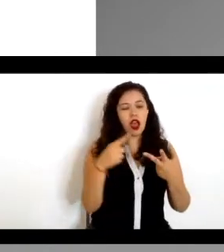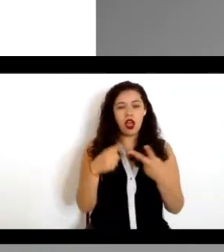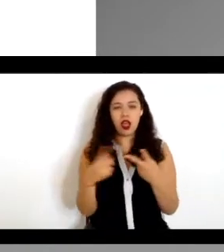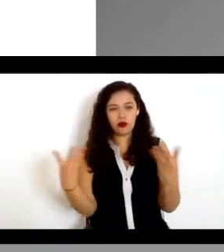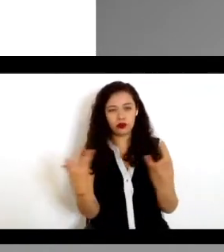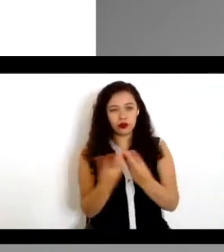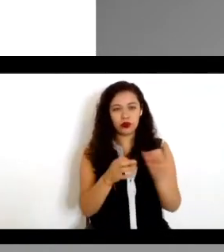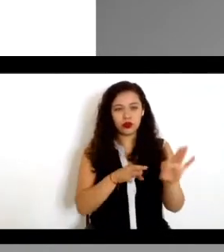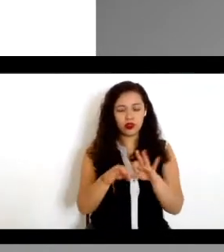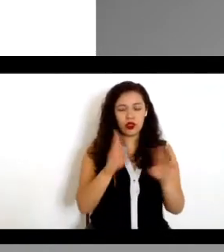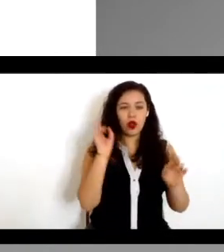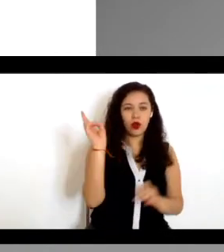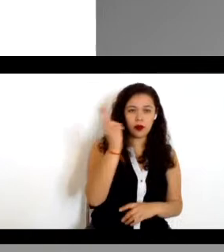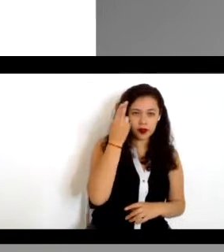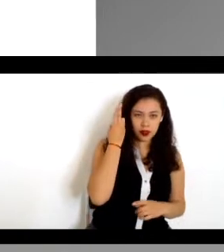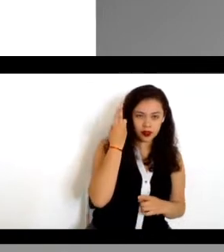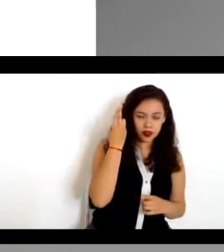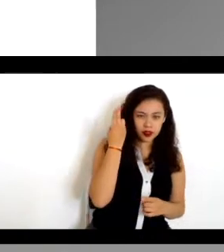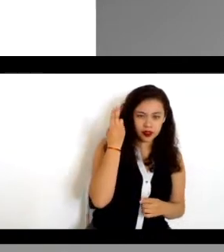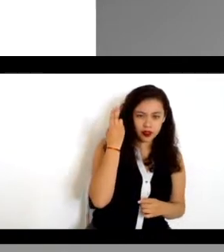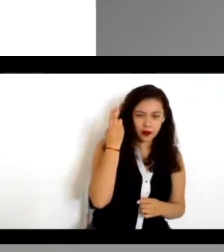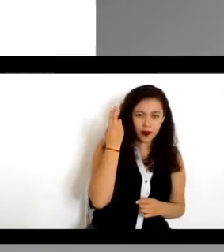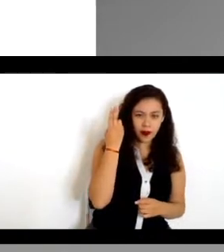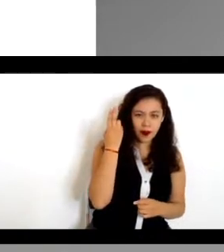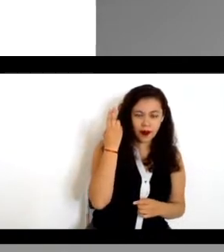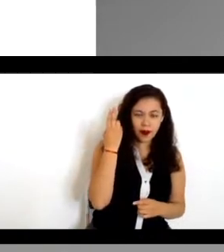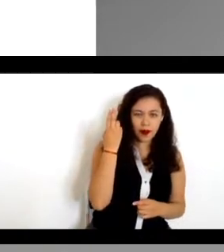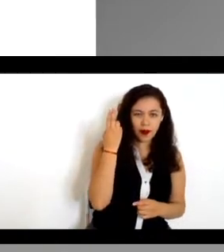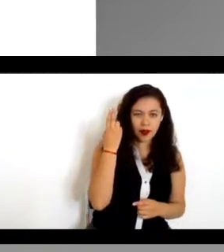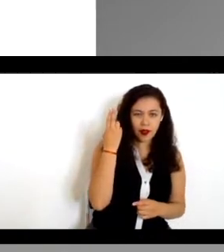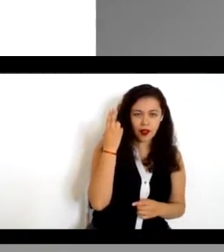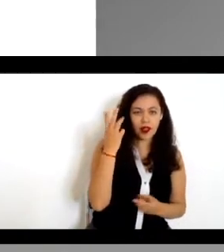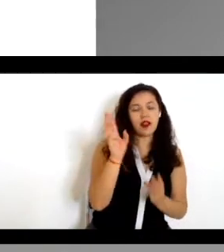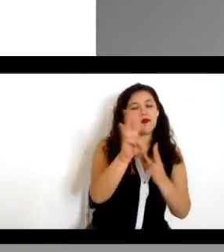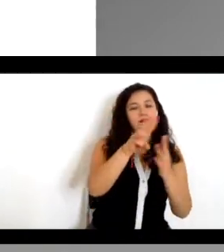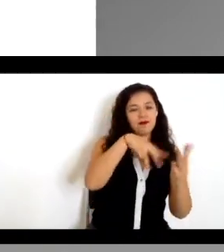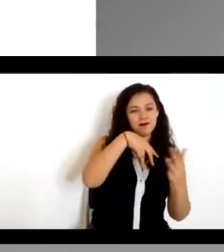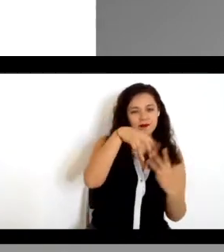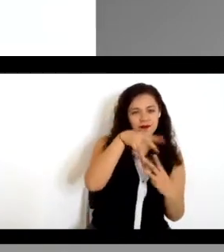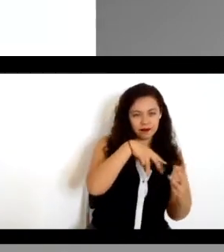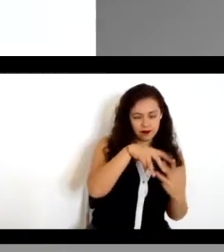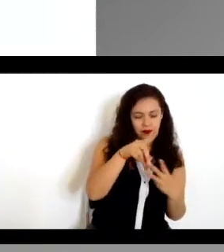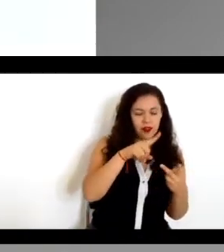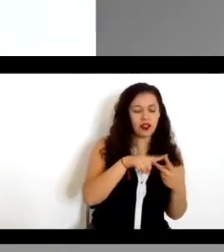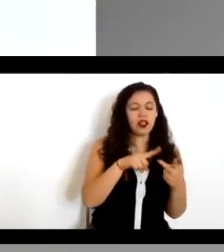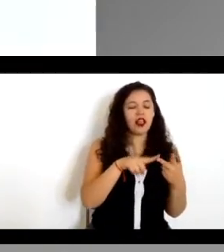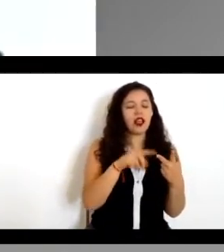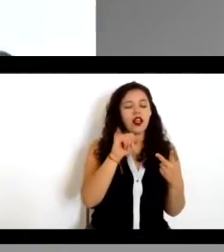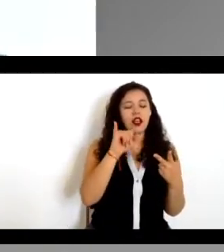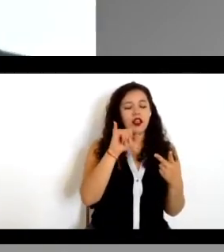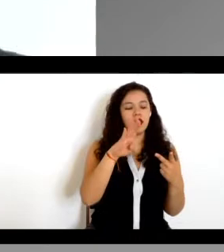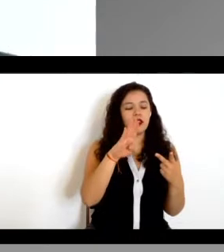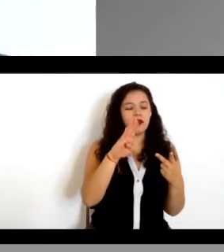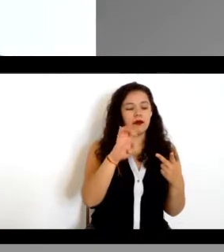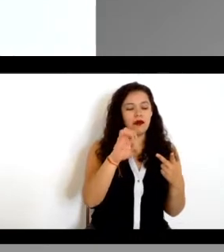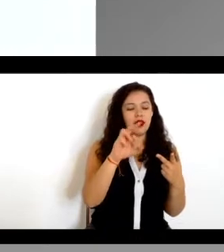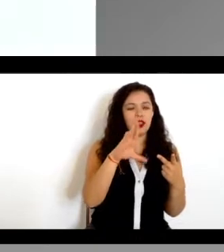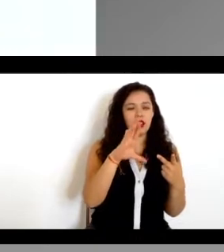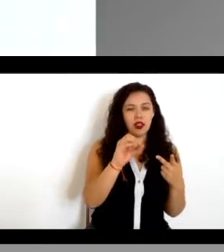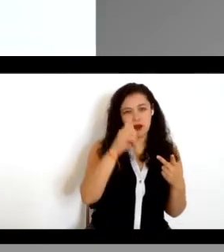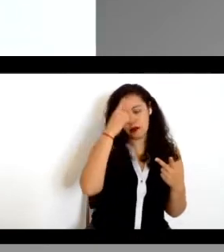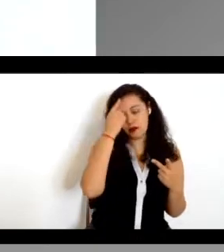universidades directamente, con la Universidad Autónoma Metropolitana, con la Ibero, para sí darle